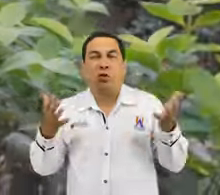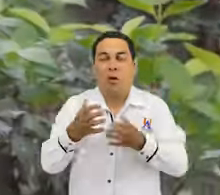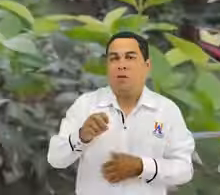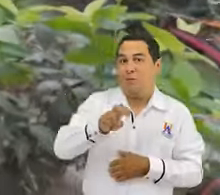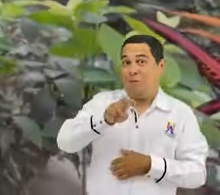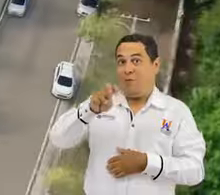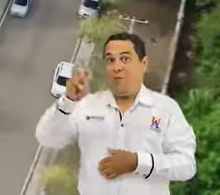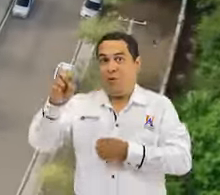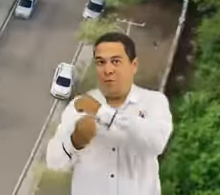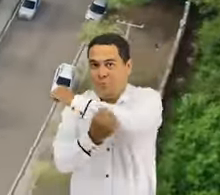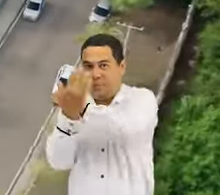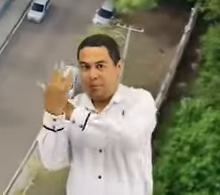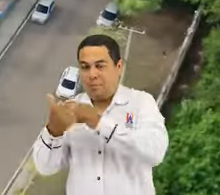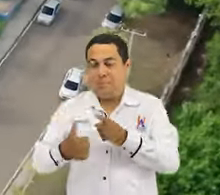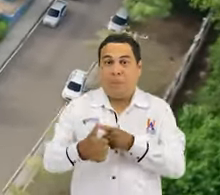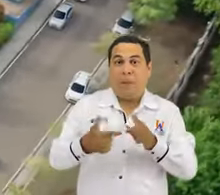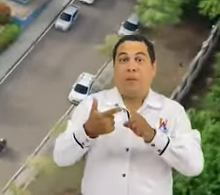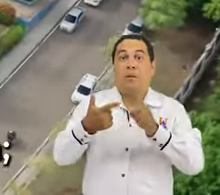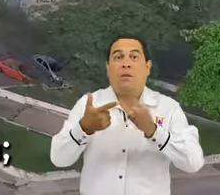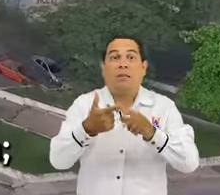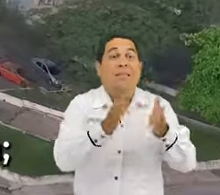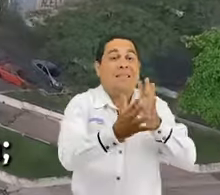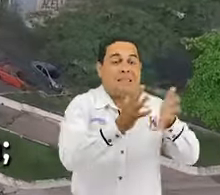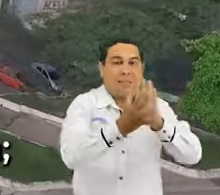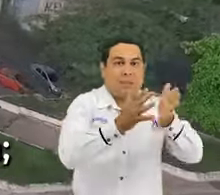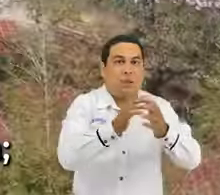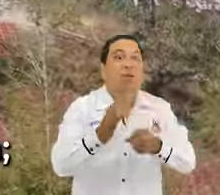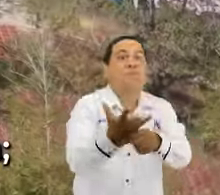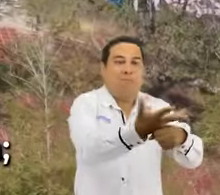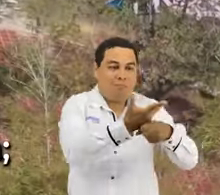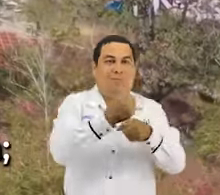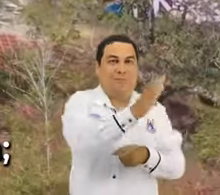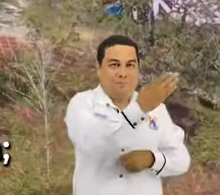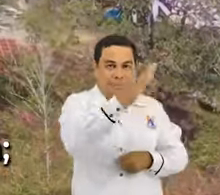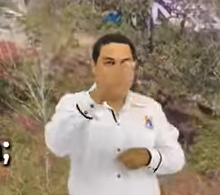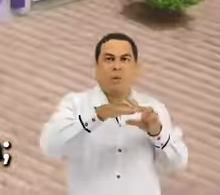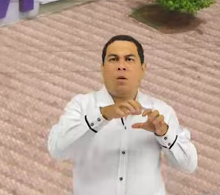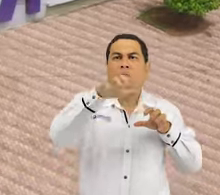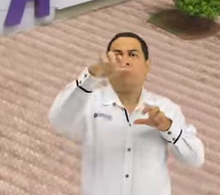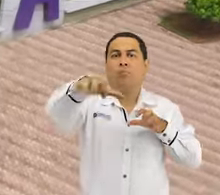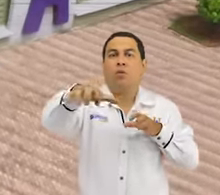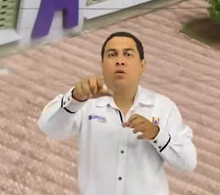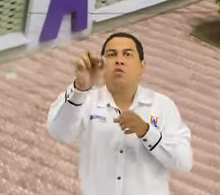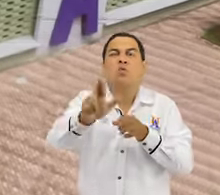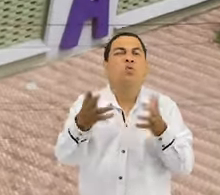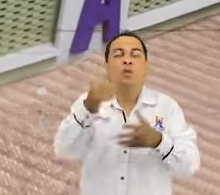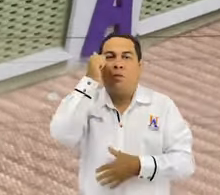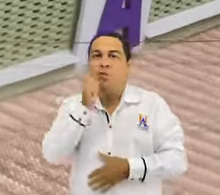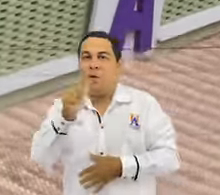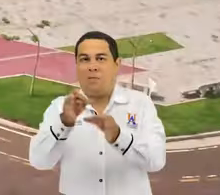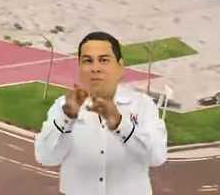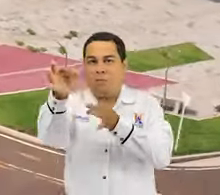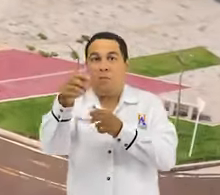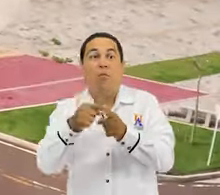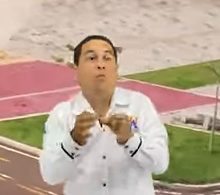Contamos con 5 sedes, la sede norte ubicada en Puerto Colombia, la sede centro y sede Bellas Artes en Barranquilla, sede regional sur en